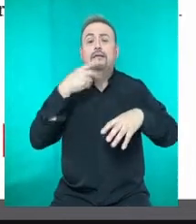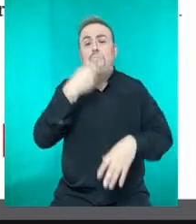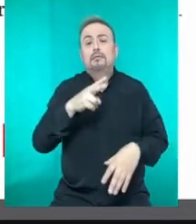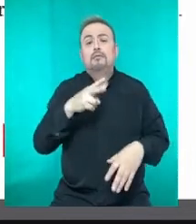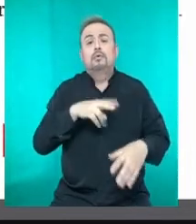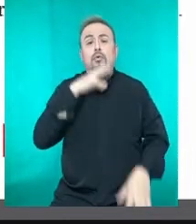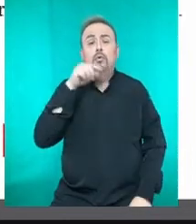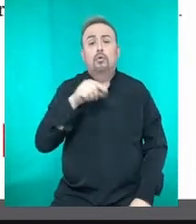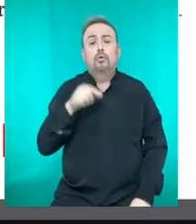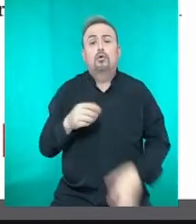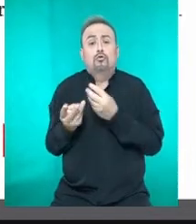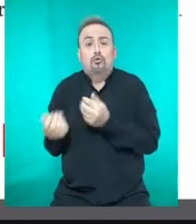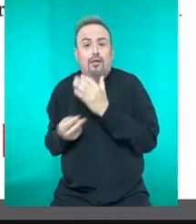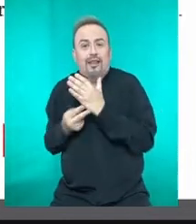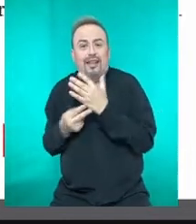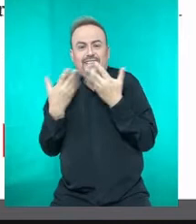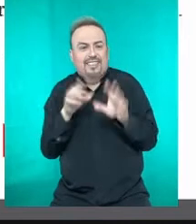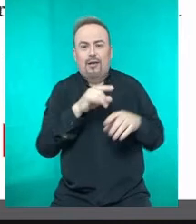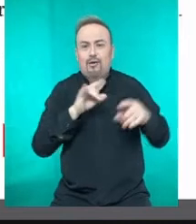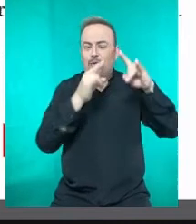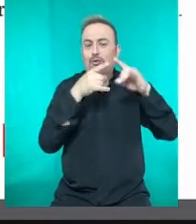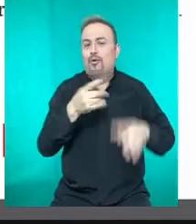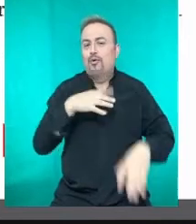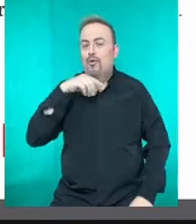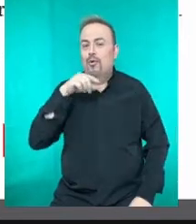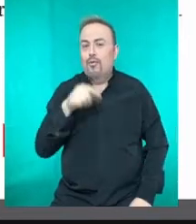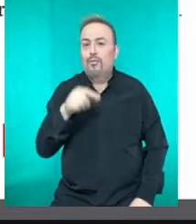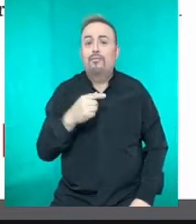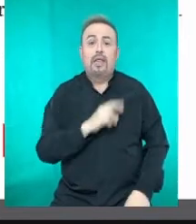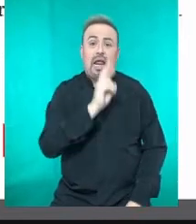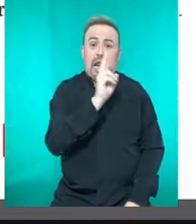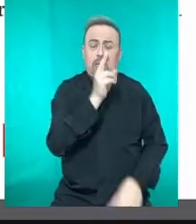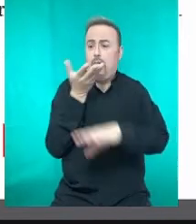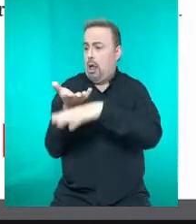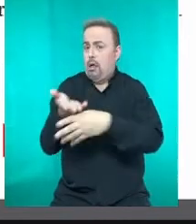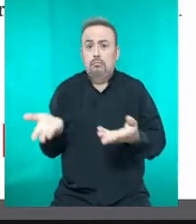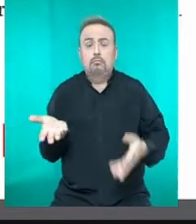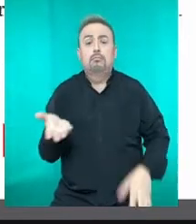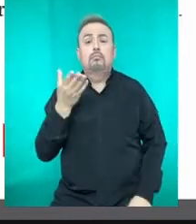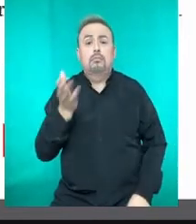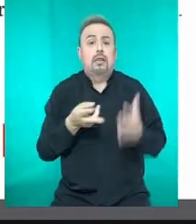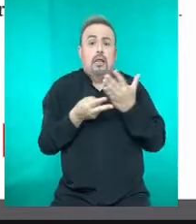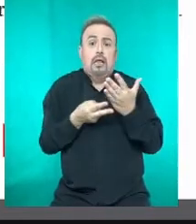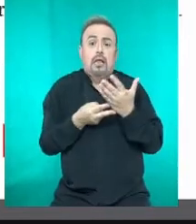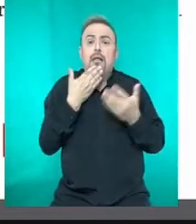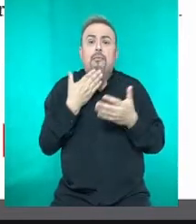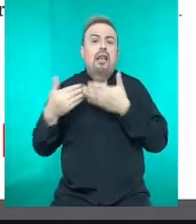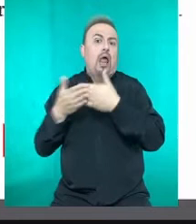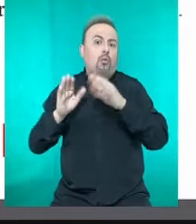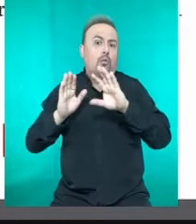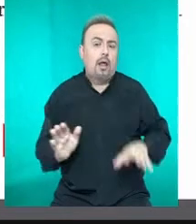uso de estas soluciones tecnológicas ya en la construcción, el uso de los recursos disponibles, tanto tecnológicos como naturales,